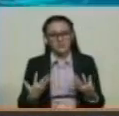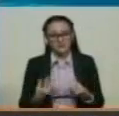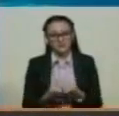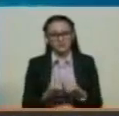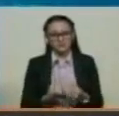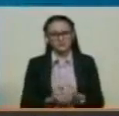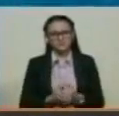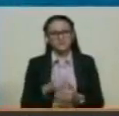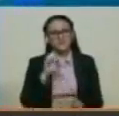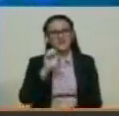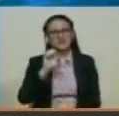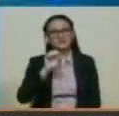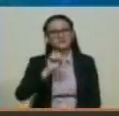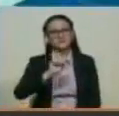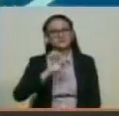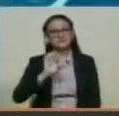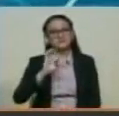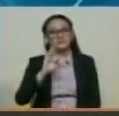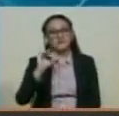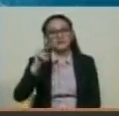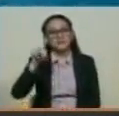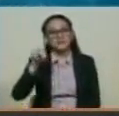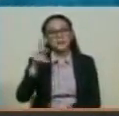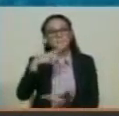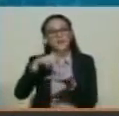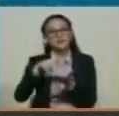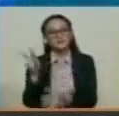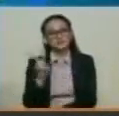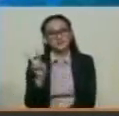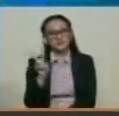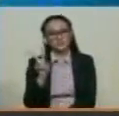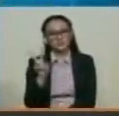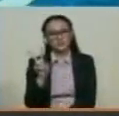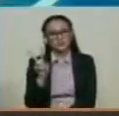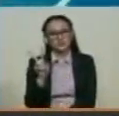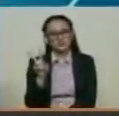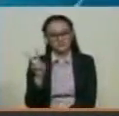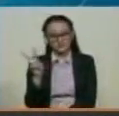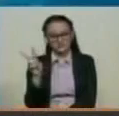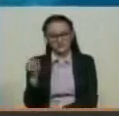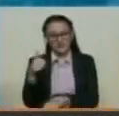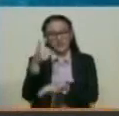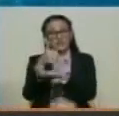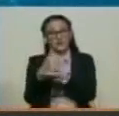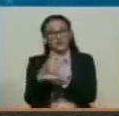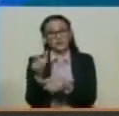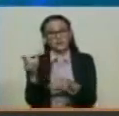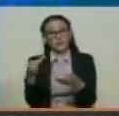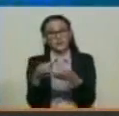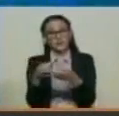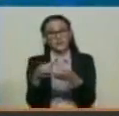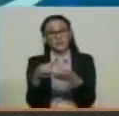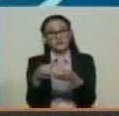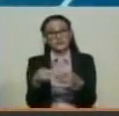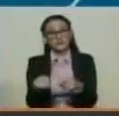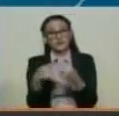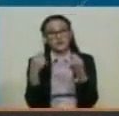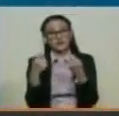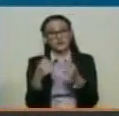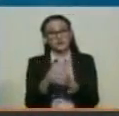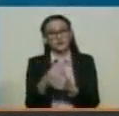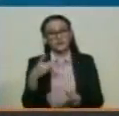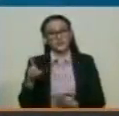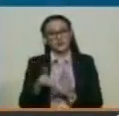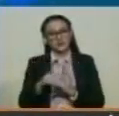el SEBIN de Plaza Venezuela con las directoras de delitos comunes y